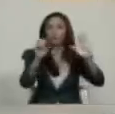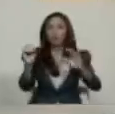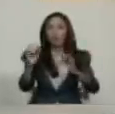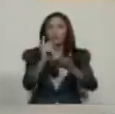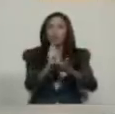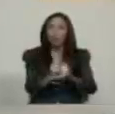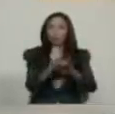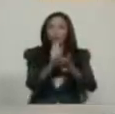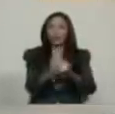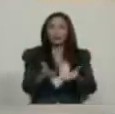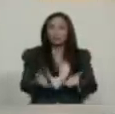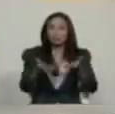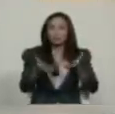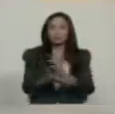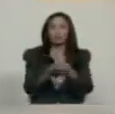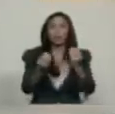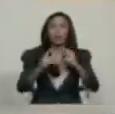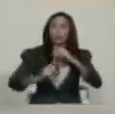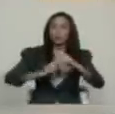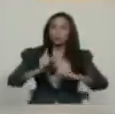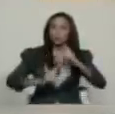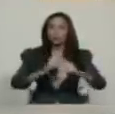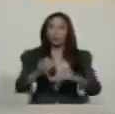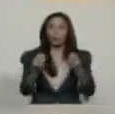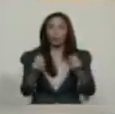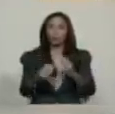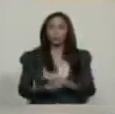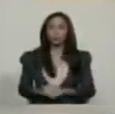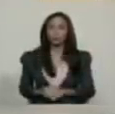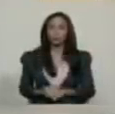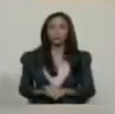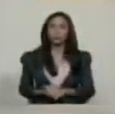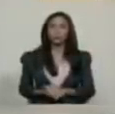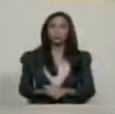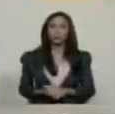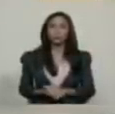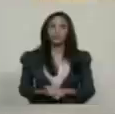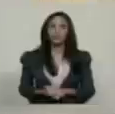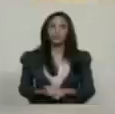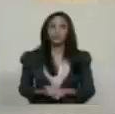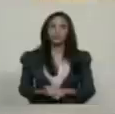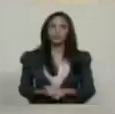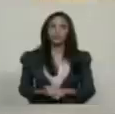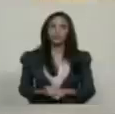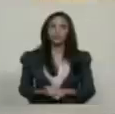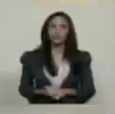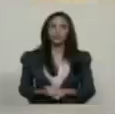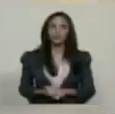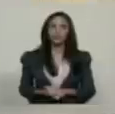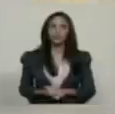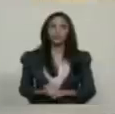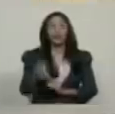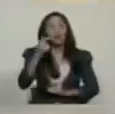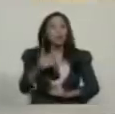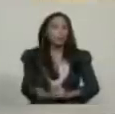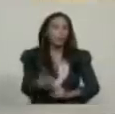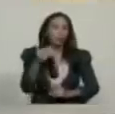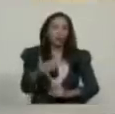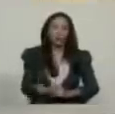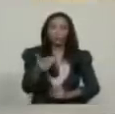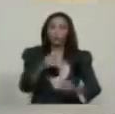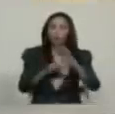toneladas, correcto, lo cual generará una importante riqueza para el